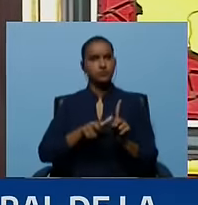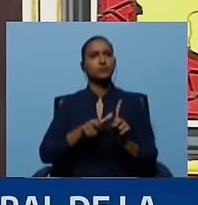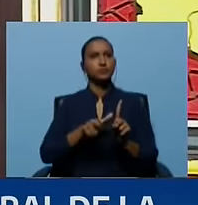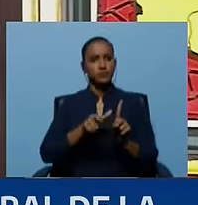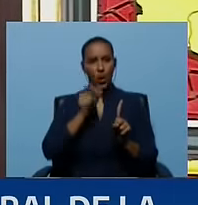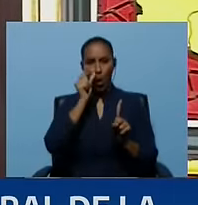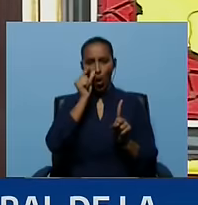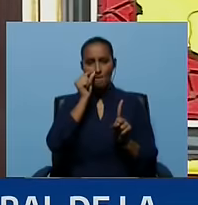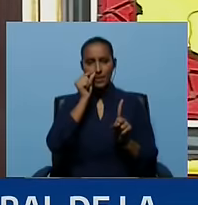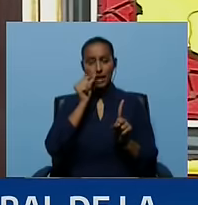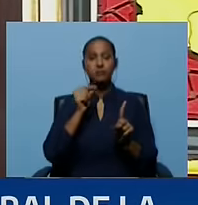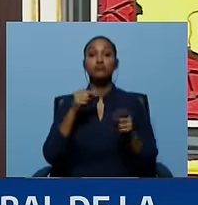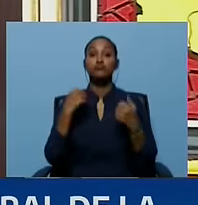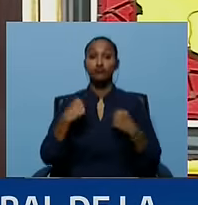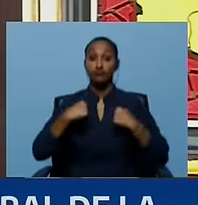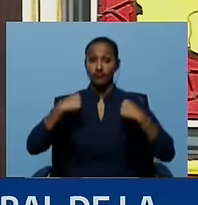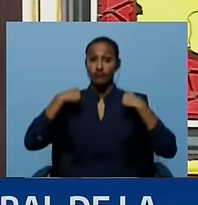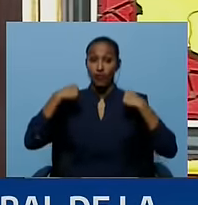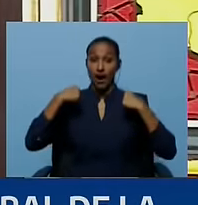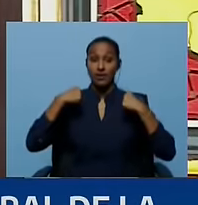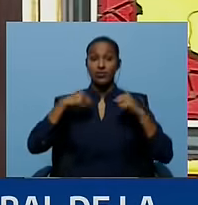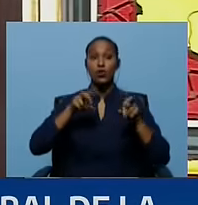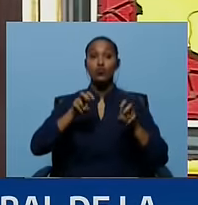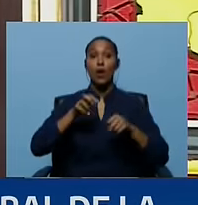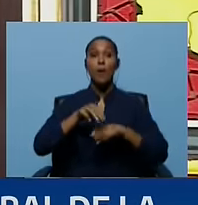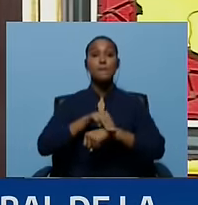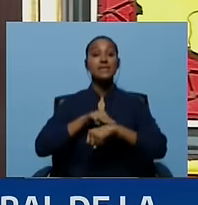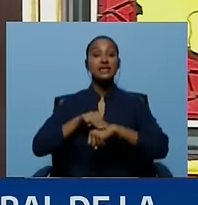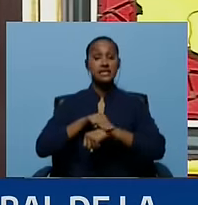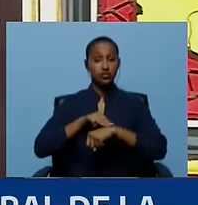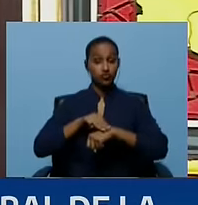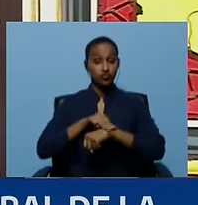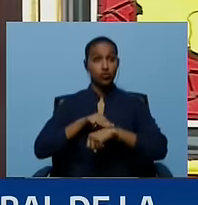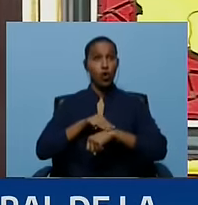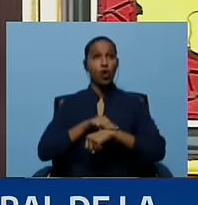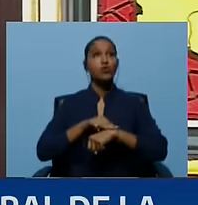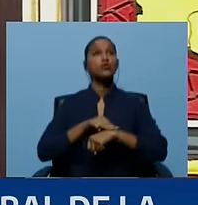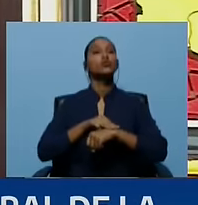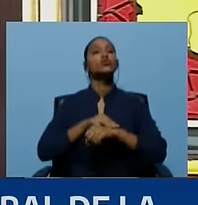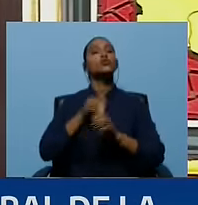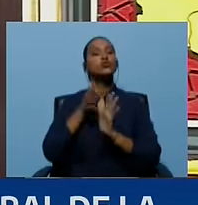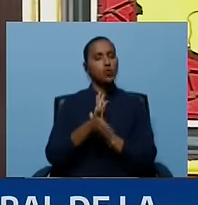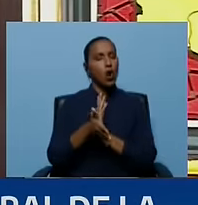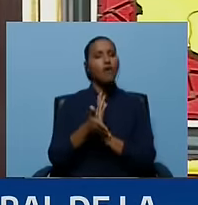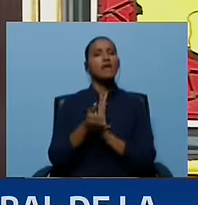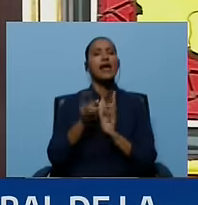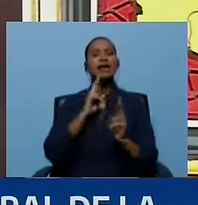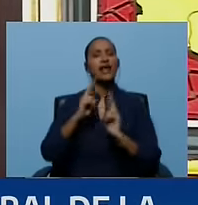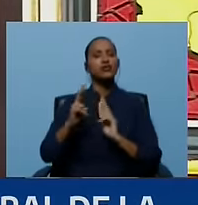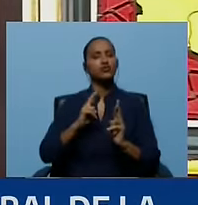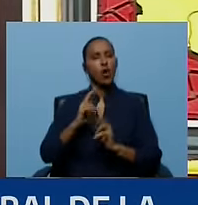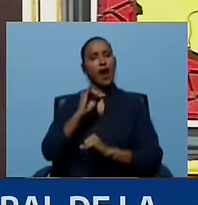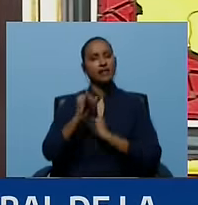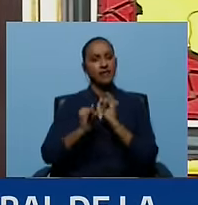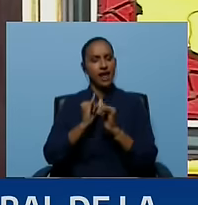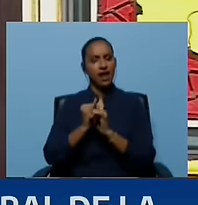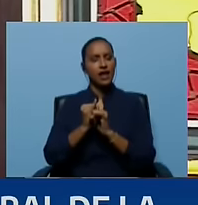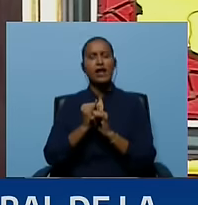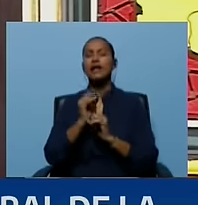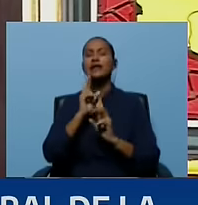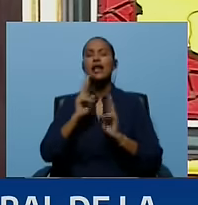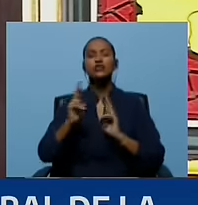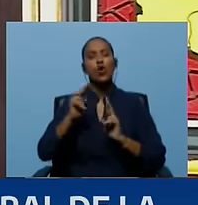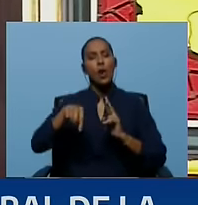Bate, como nuevo ministro del Poder Popular de Interior, Justicia y Paz, y como vicepresidente